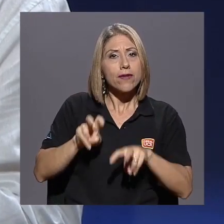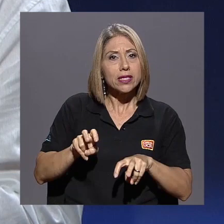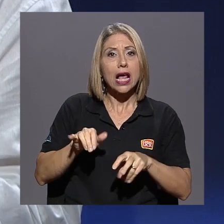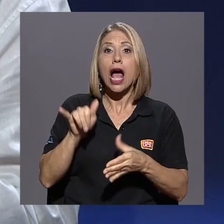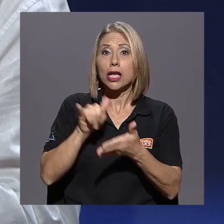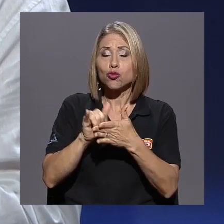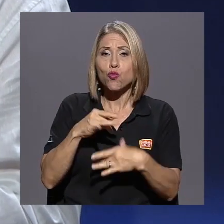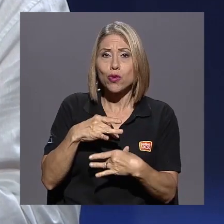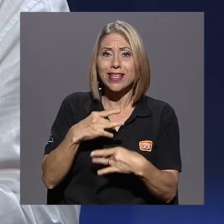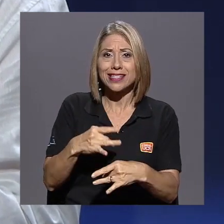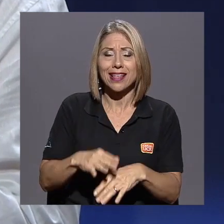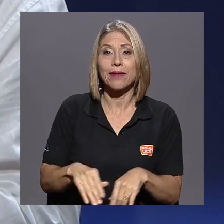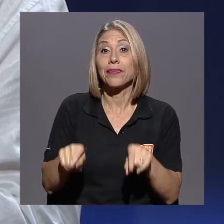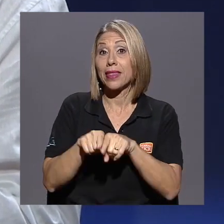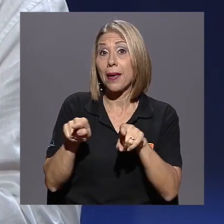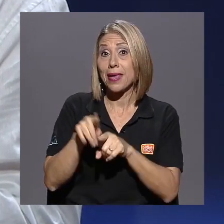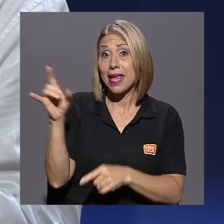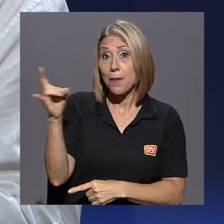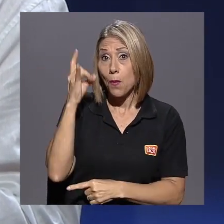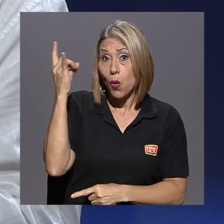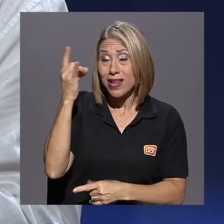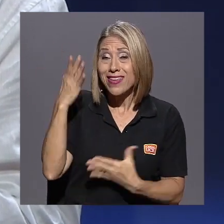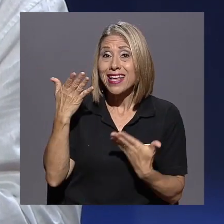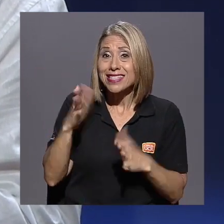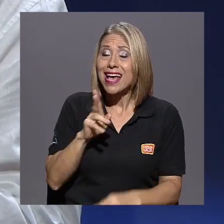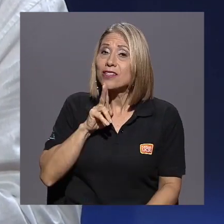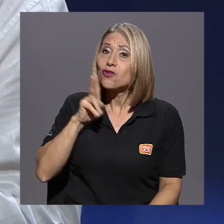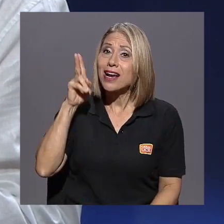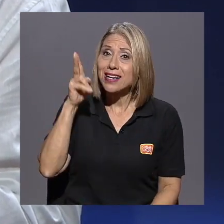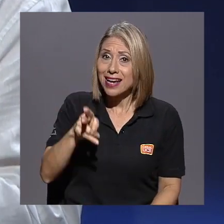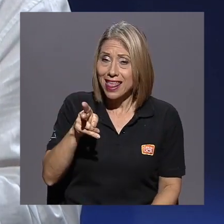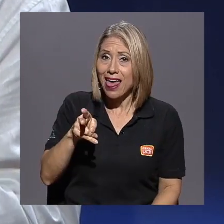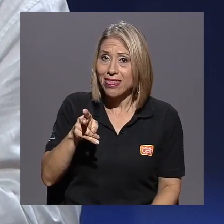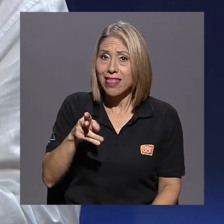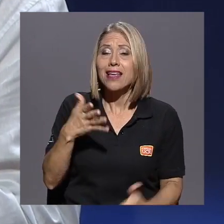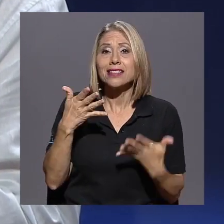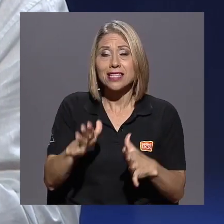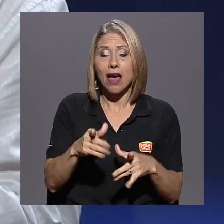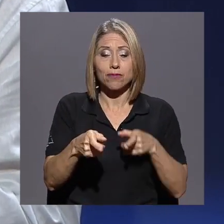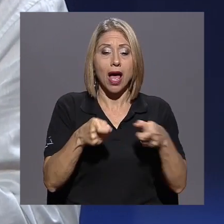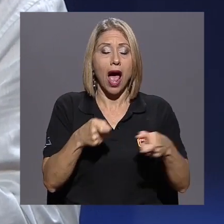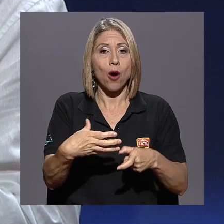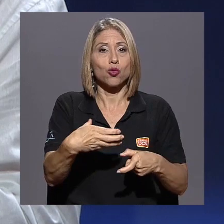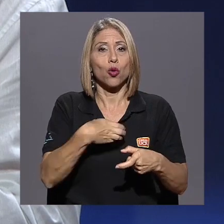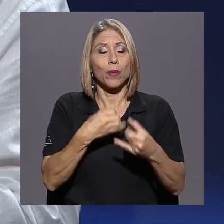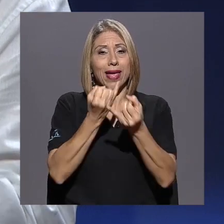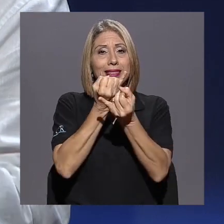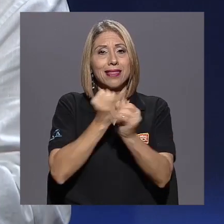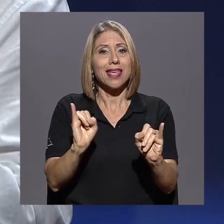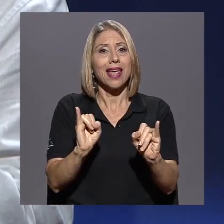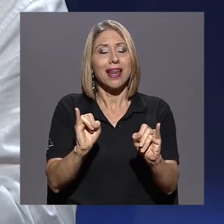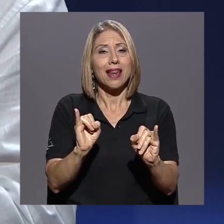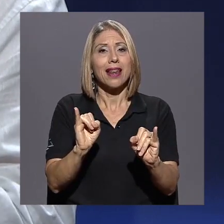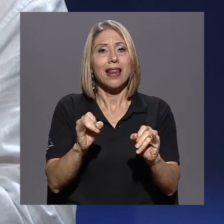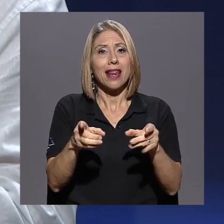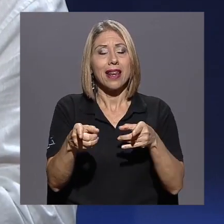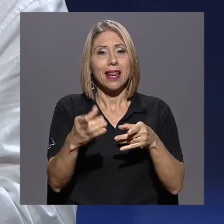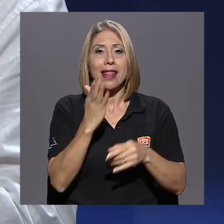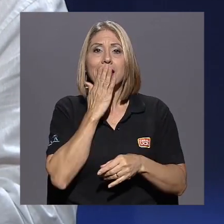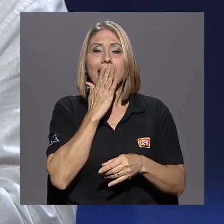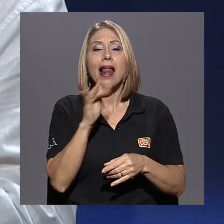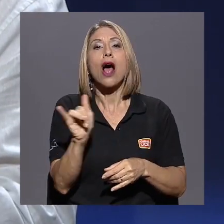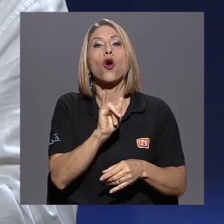último punto en bolivia ya es una realidad la otra ambiente y gena como auto gobierno en base